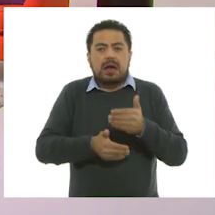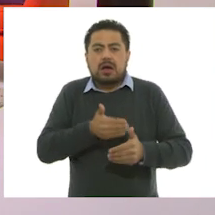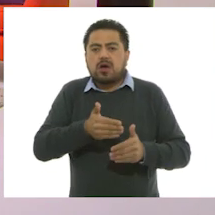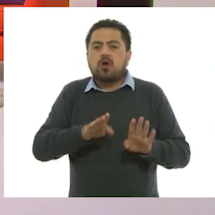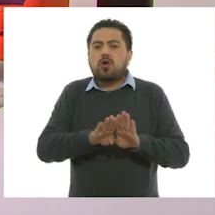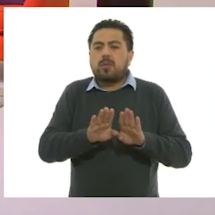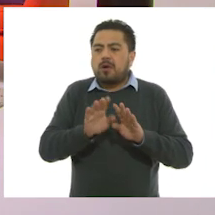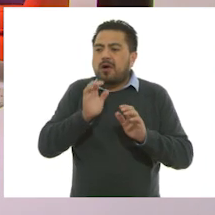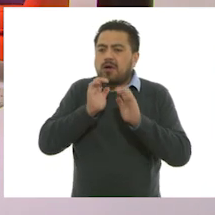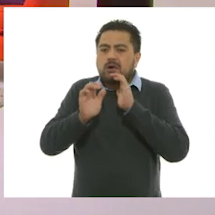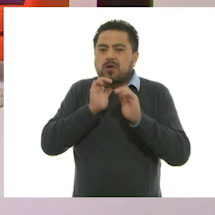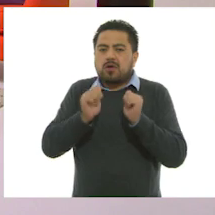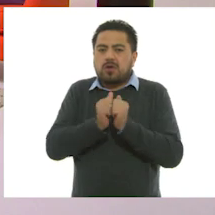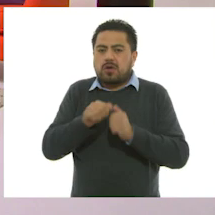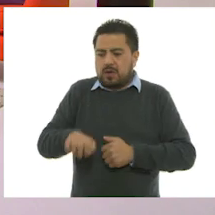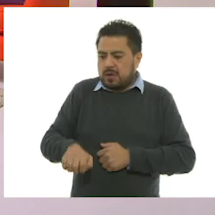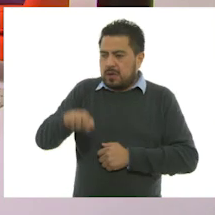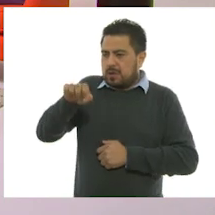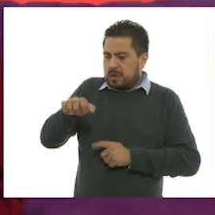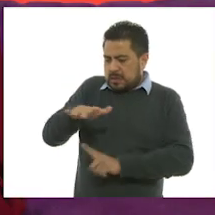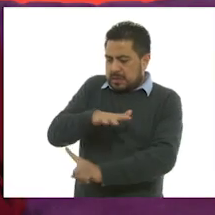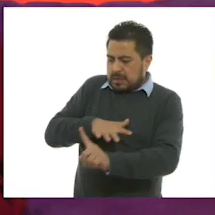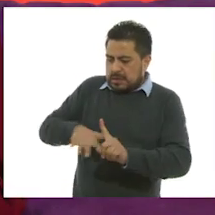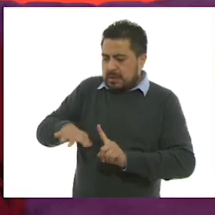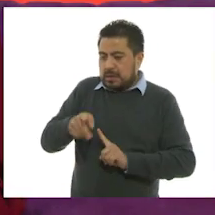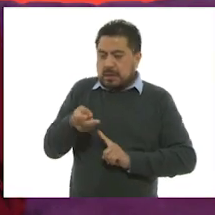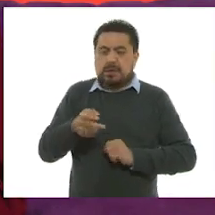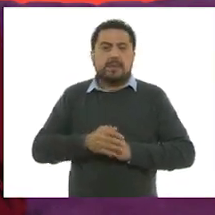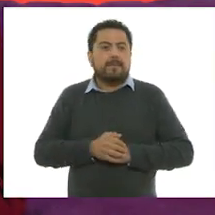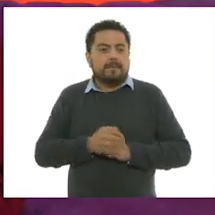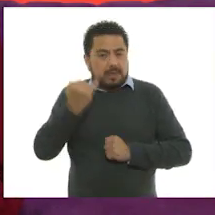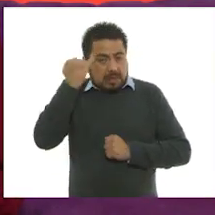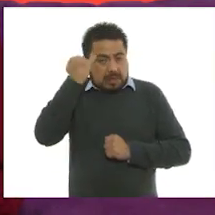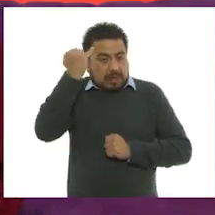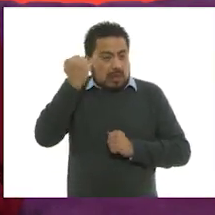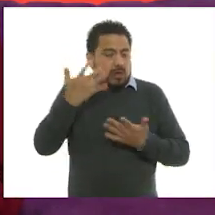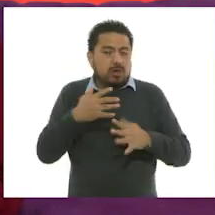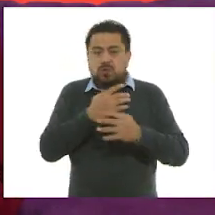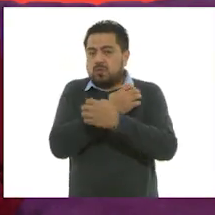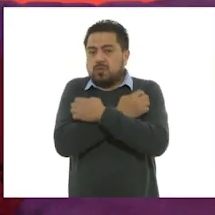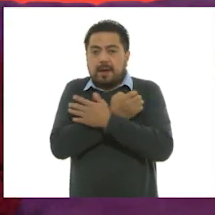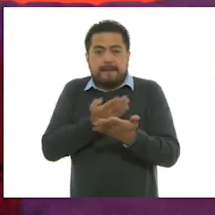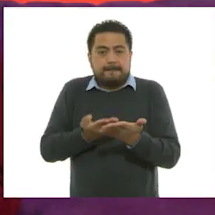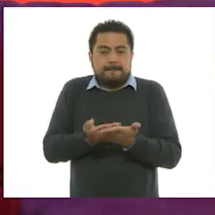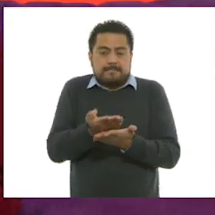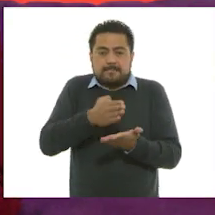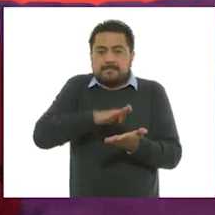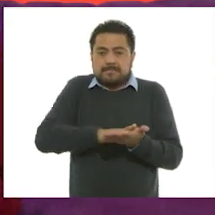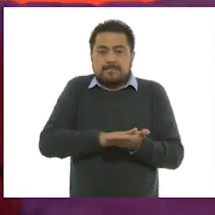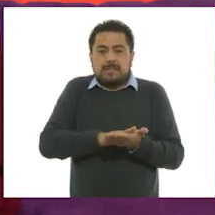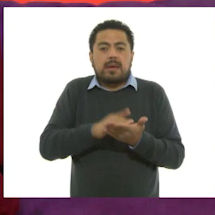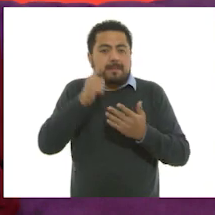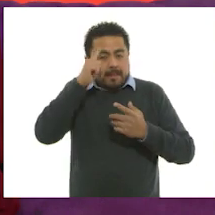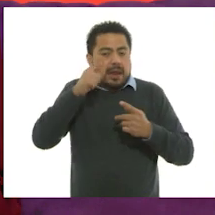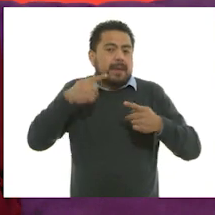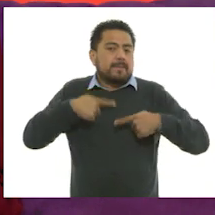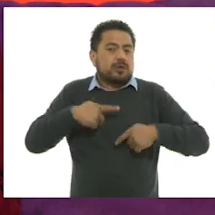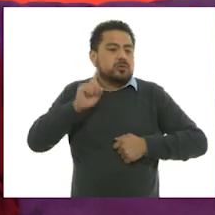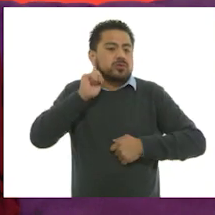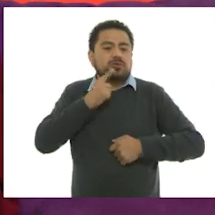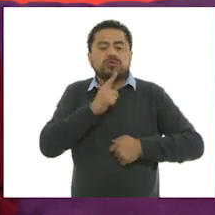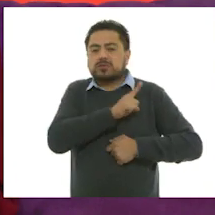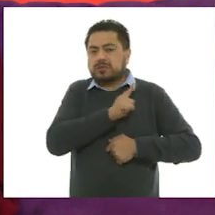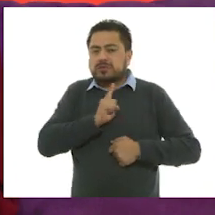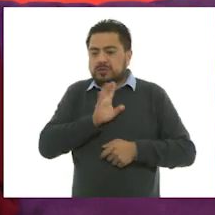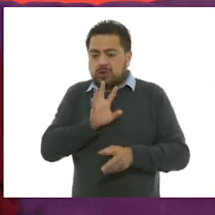la comunicación con los adultos que la rodean. Idealmente, en la educación bilingüe para personas sordas debe incorporarse